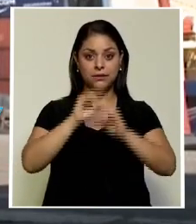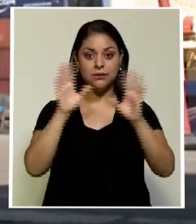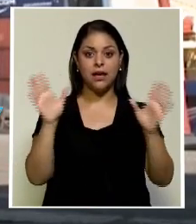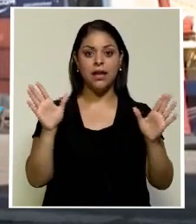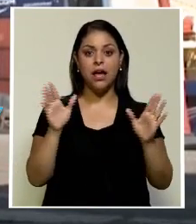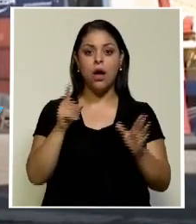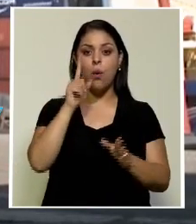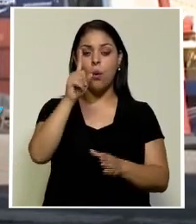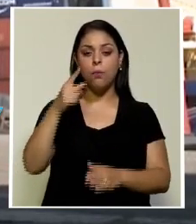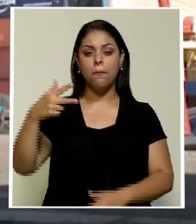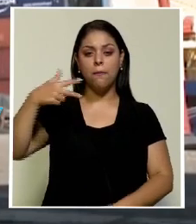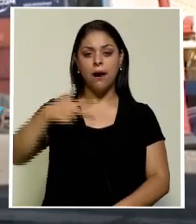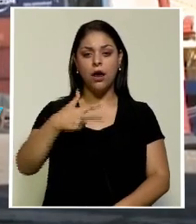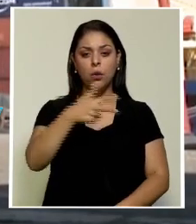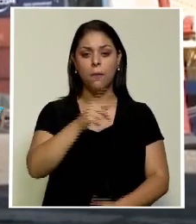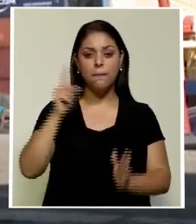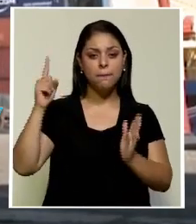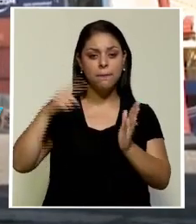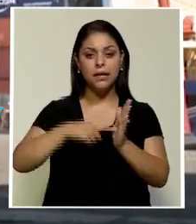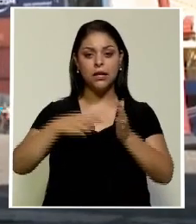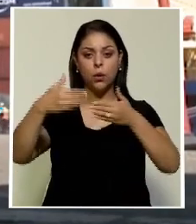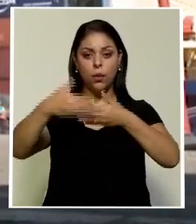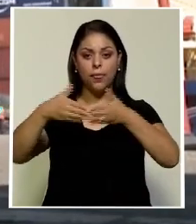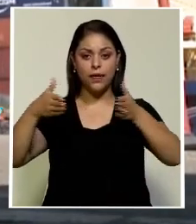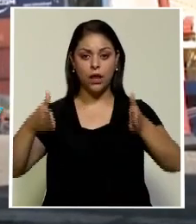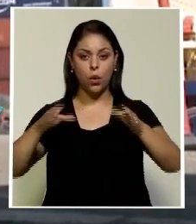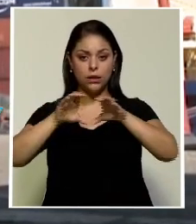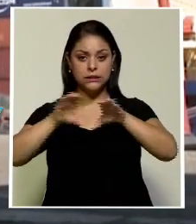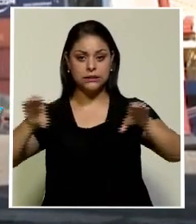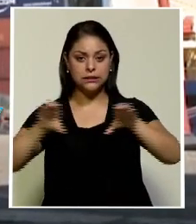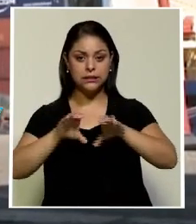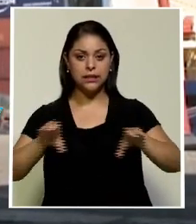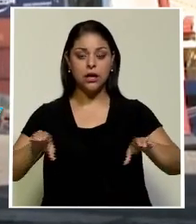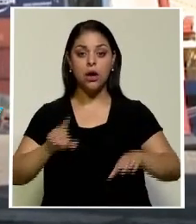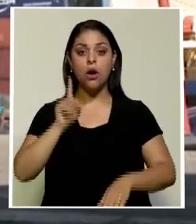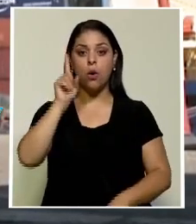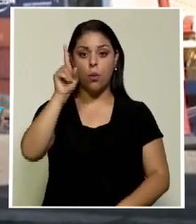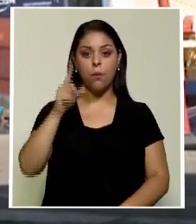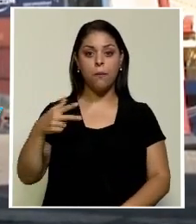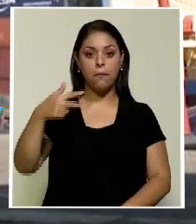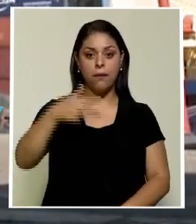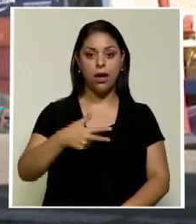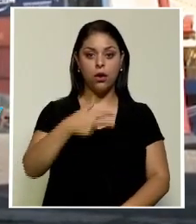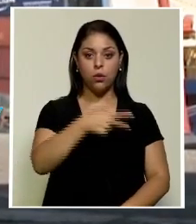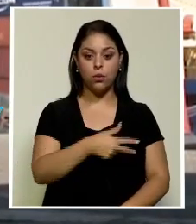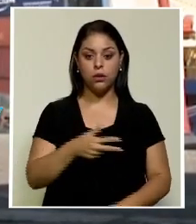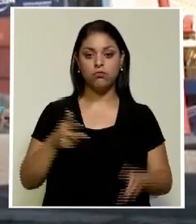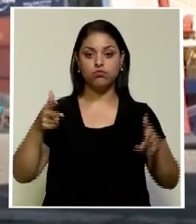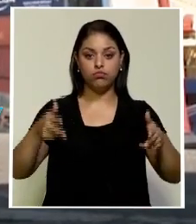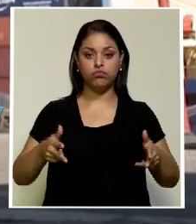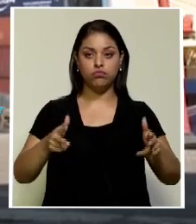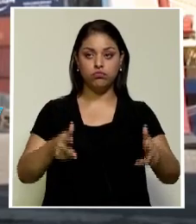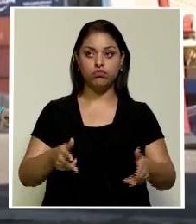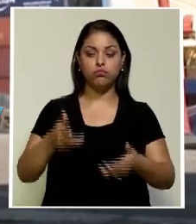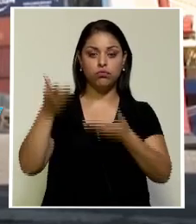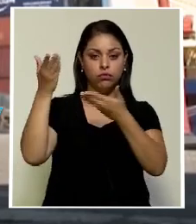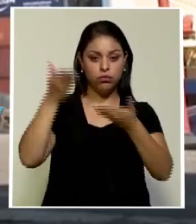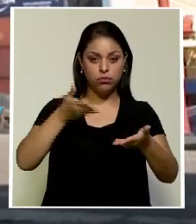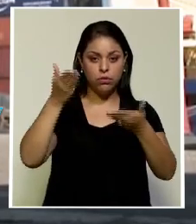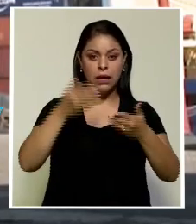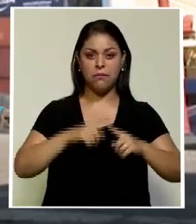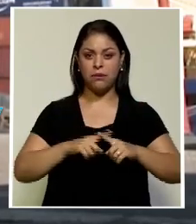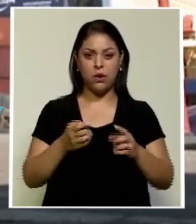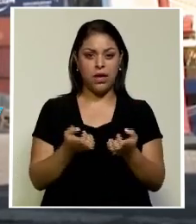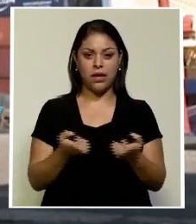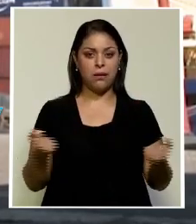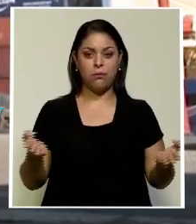1000 contenedores. 2 grúas y varios cargadores frontales efectuaban el trabajo. Sin embargo, este equipo y la infraestructura no da